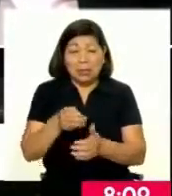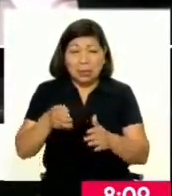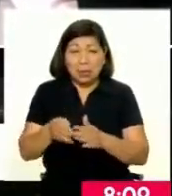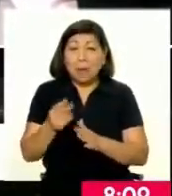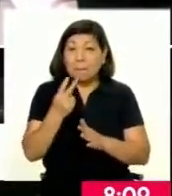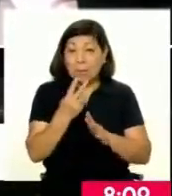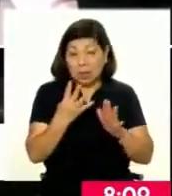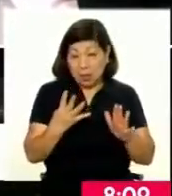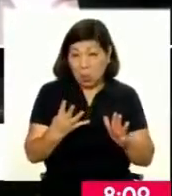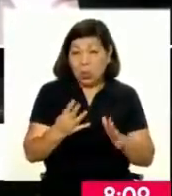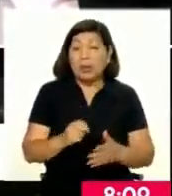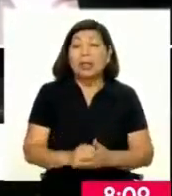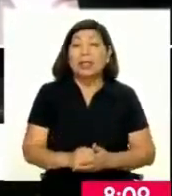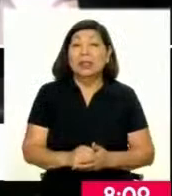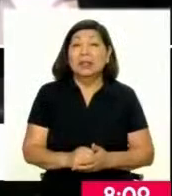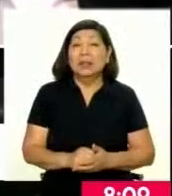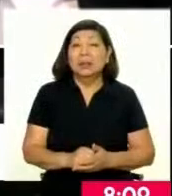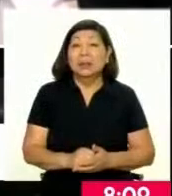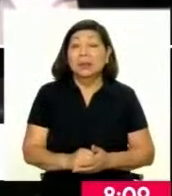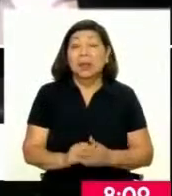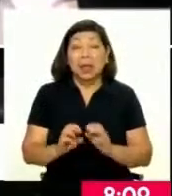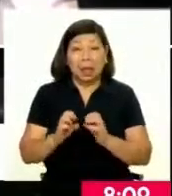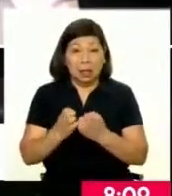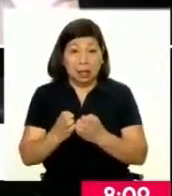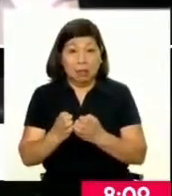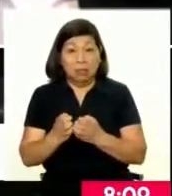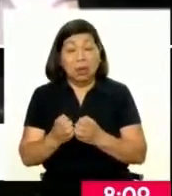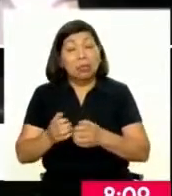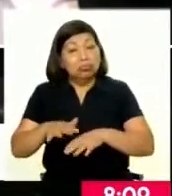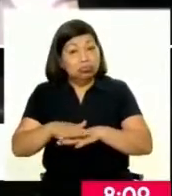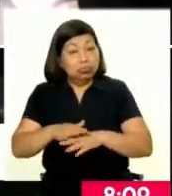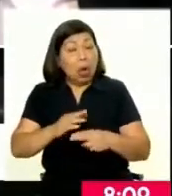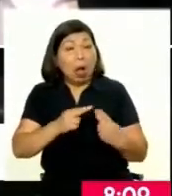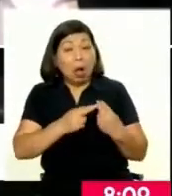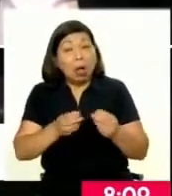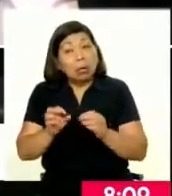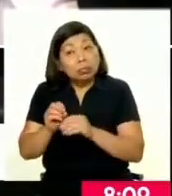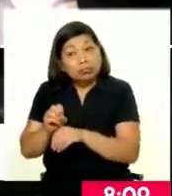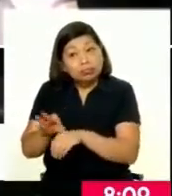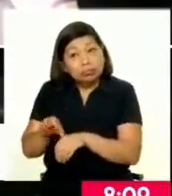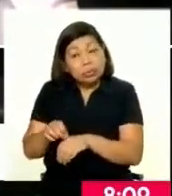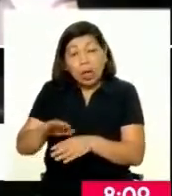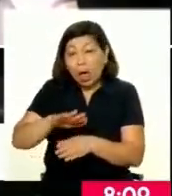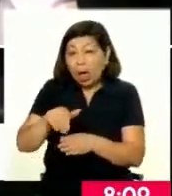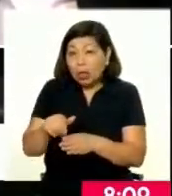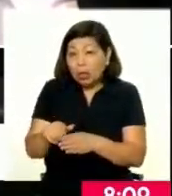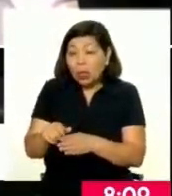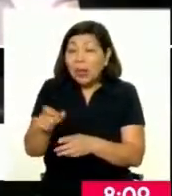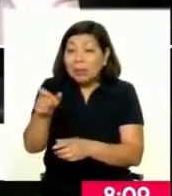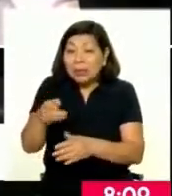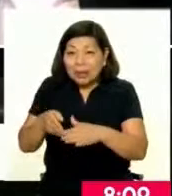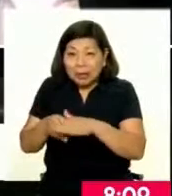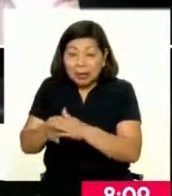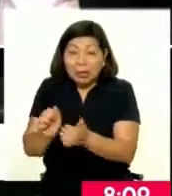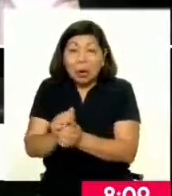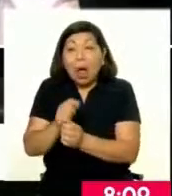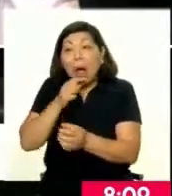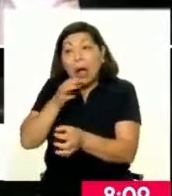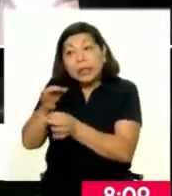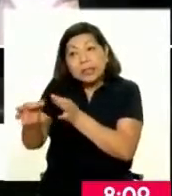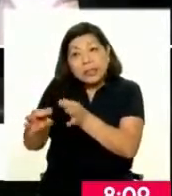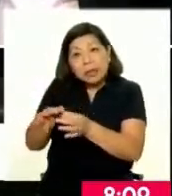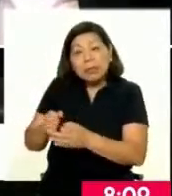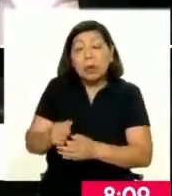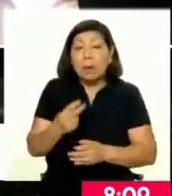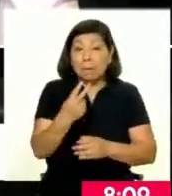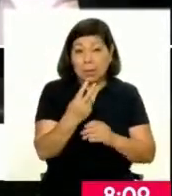las 29 detenciones, ¿no?, nuestro equipo de defensa legal brindó orientación legal a todos los detenidos, ¿no? De